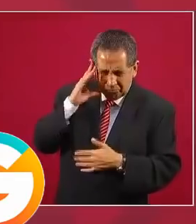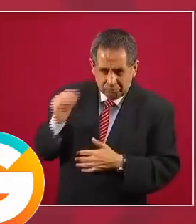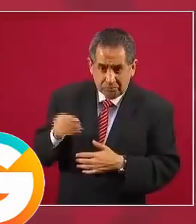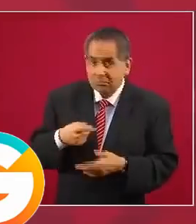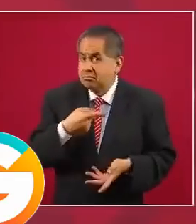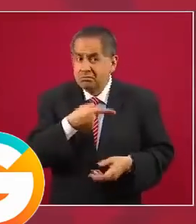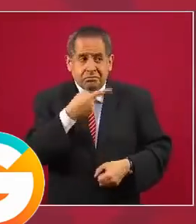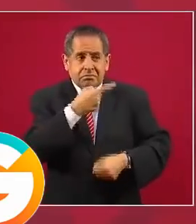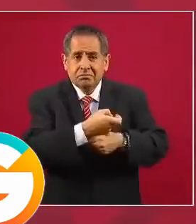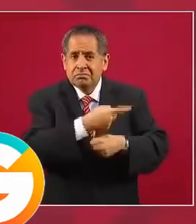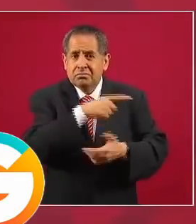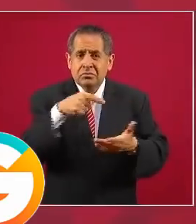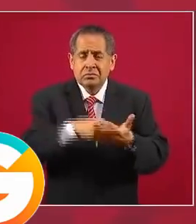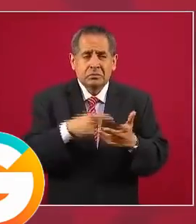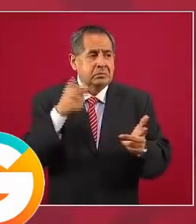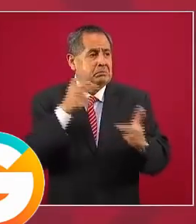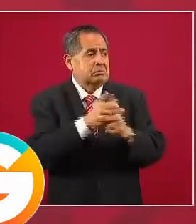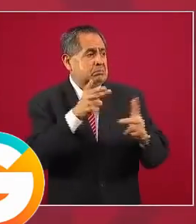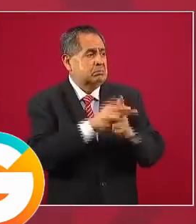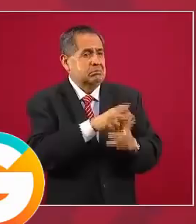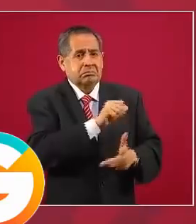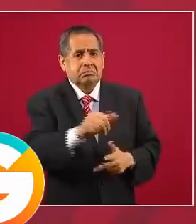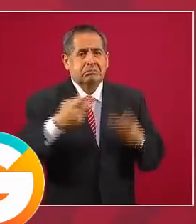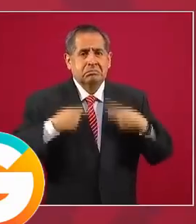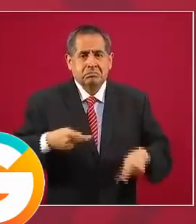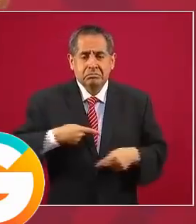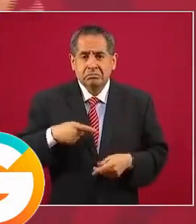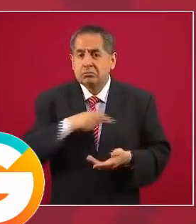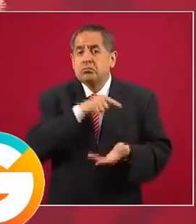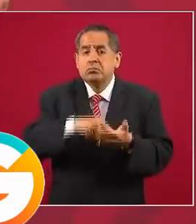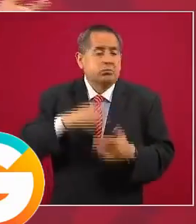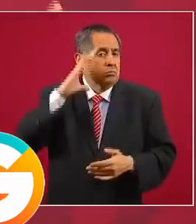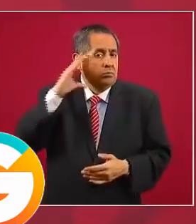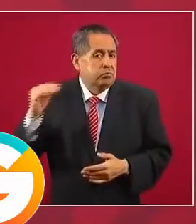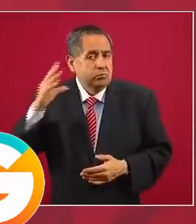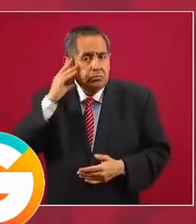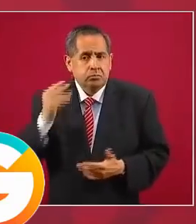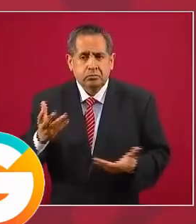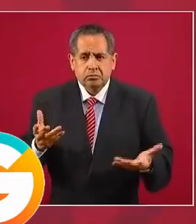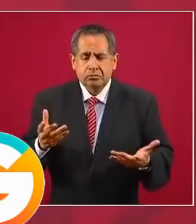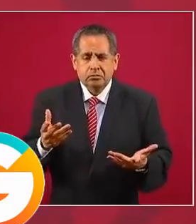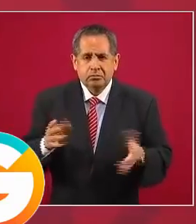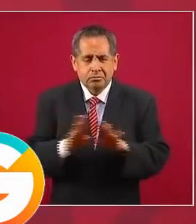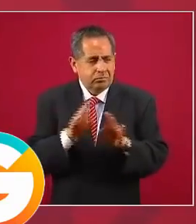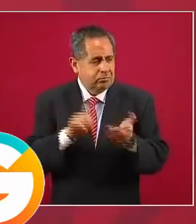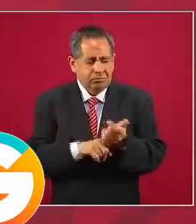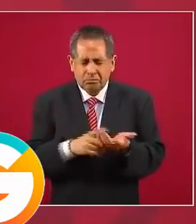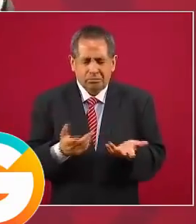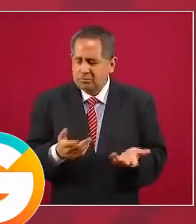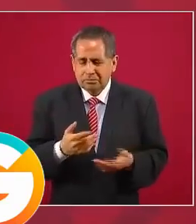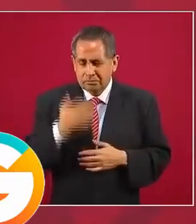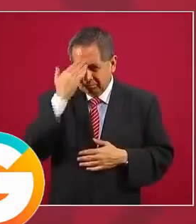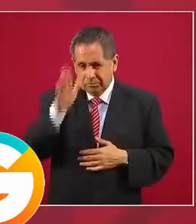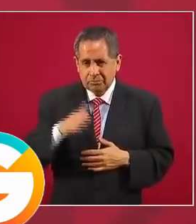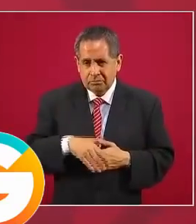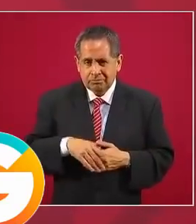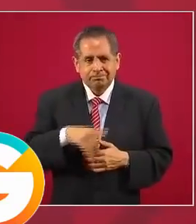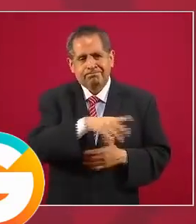Primer lugar. Entonces, ¿cómo explicar esto? El